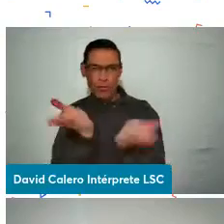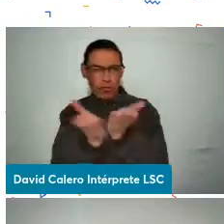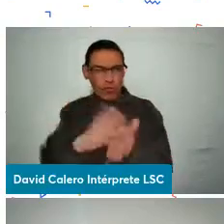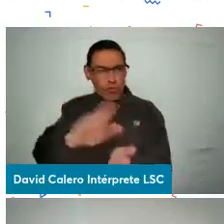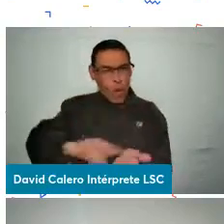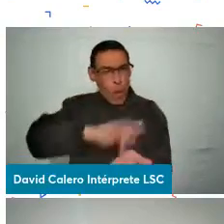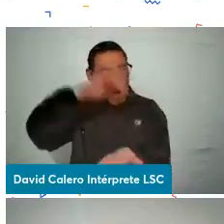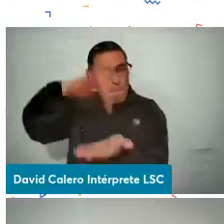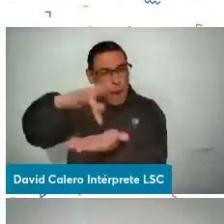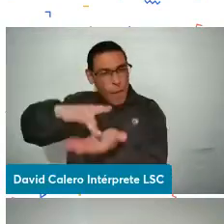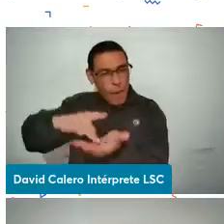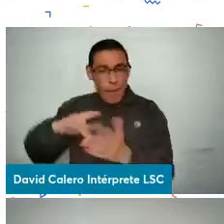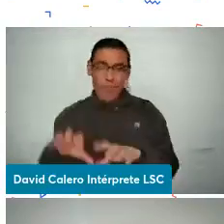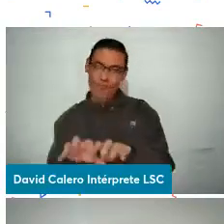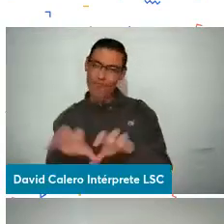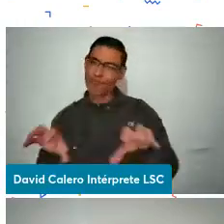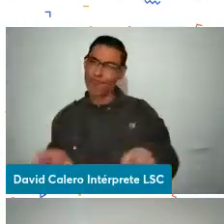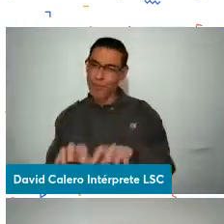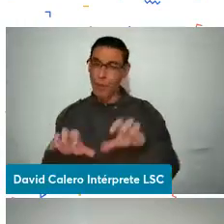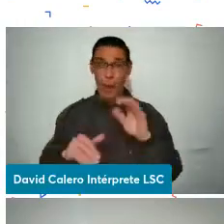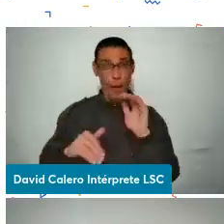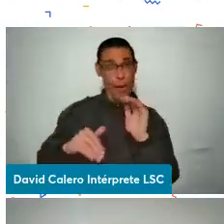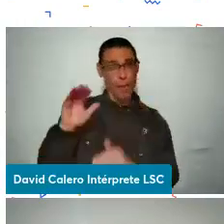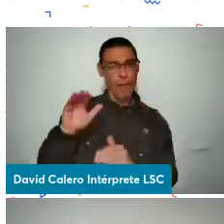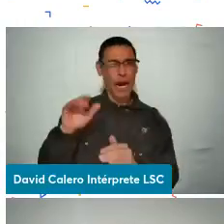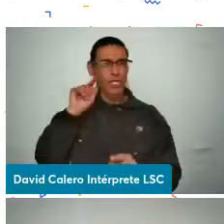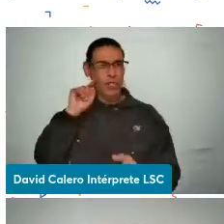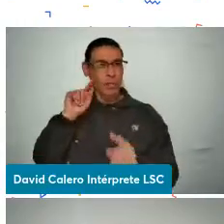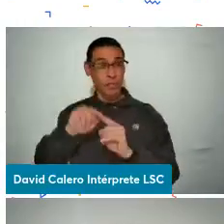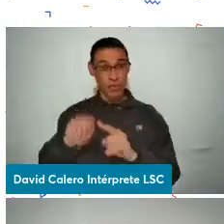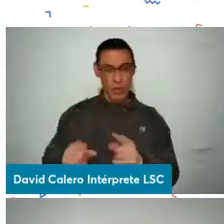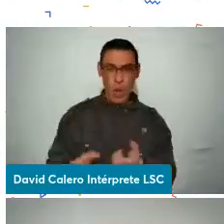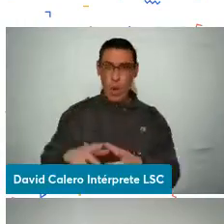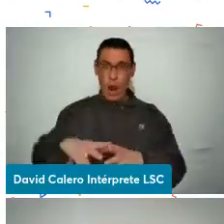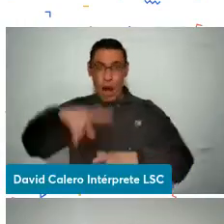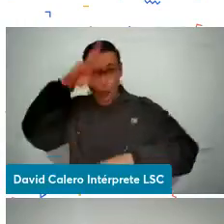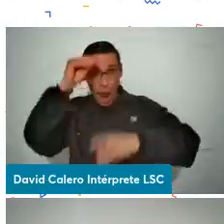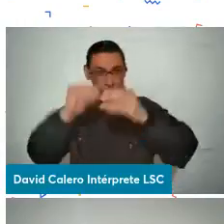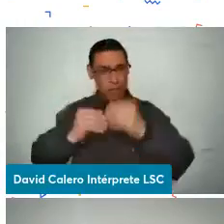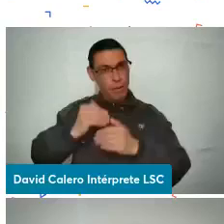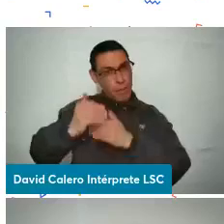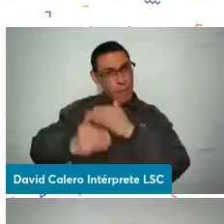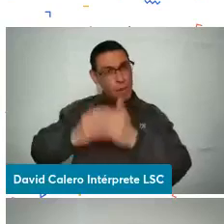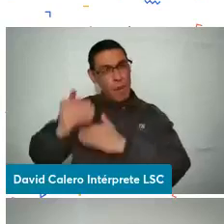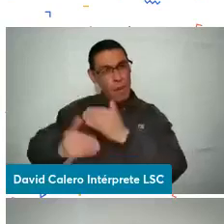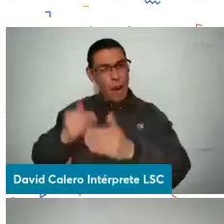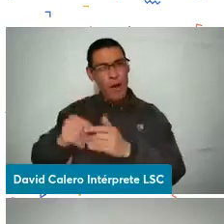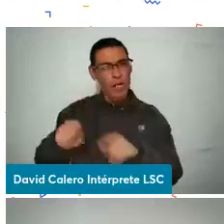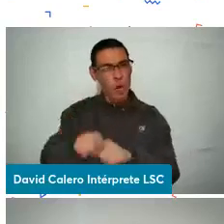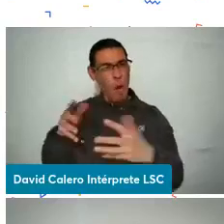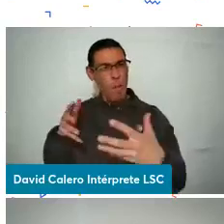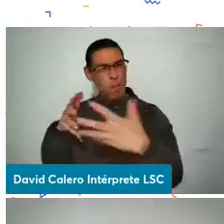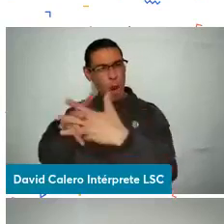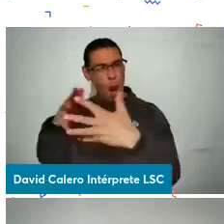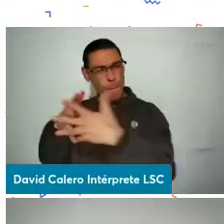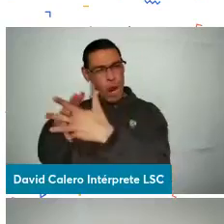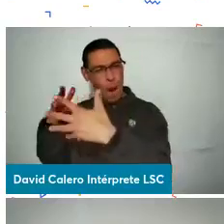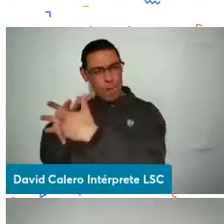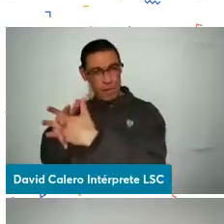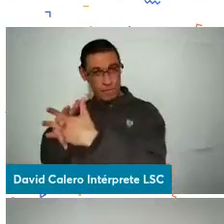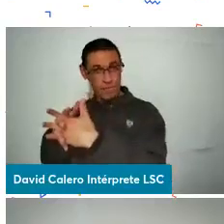donde digamos, se iban ajustando esos ritmos de aprendizaje a través de esa flexibilización curricular. Y